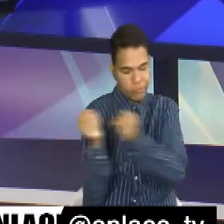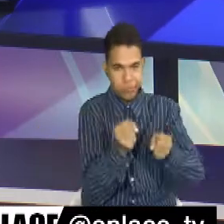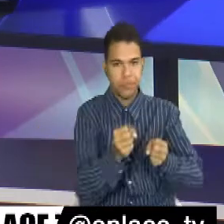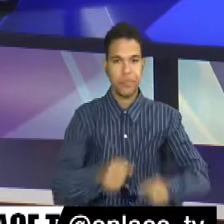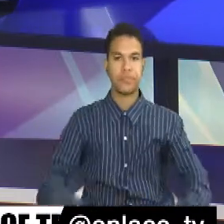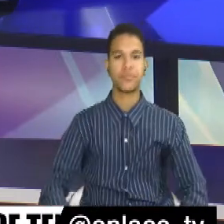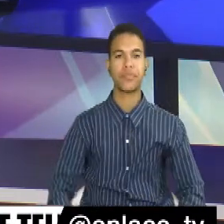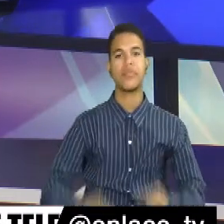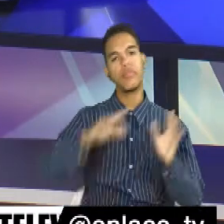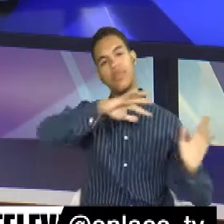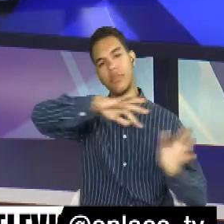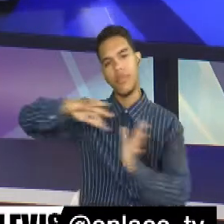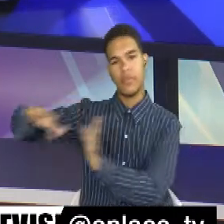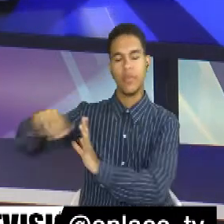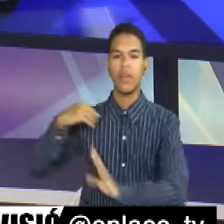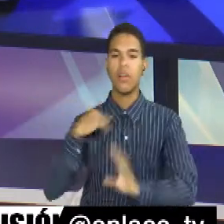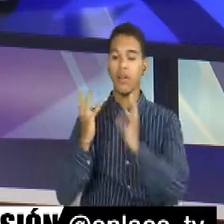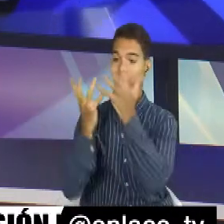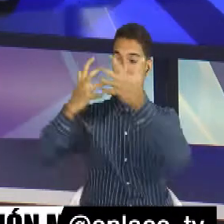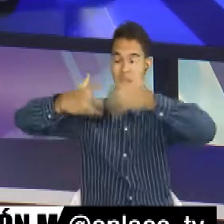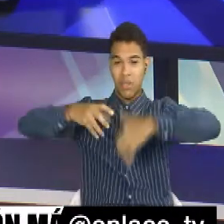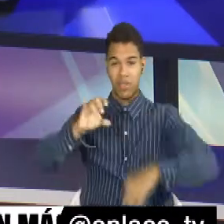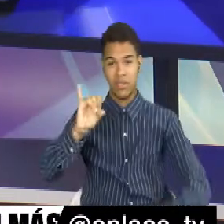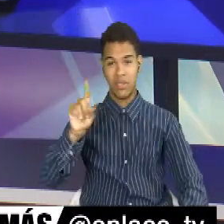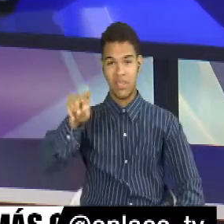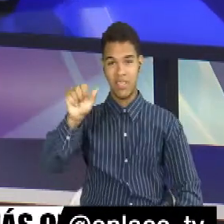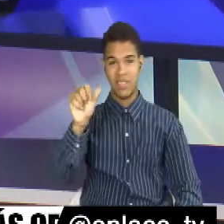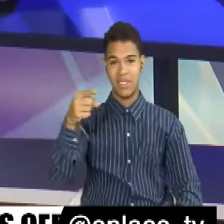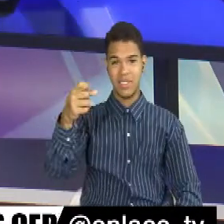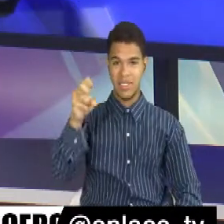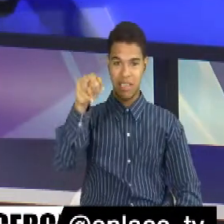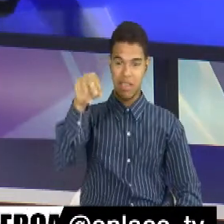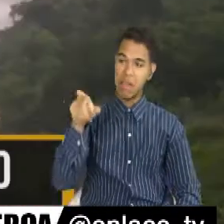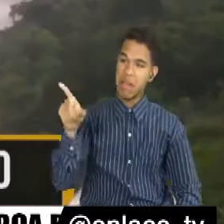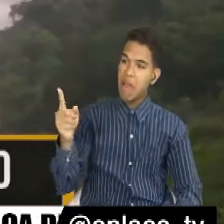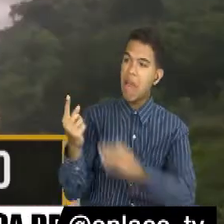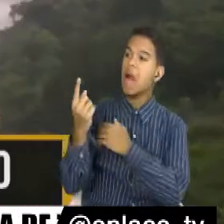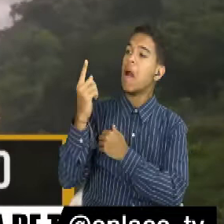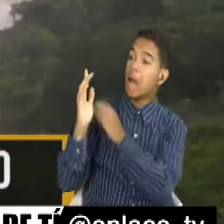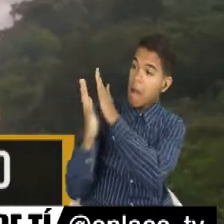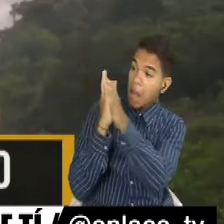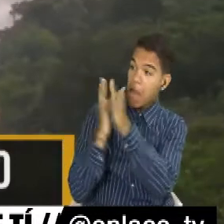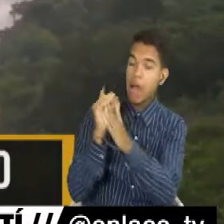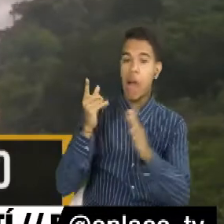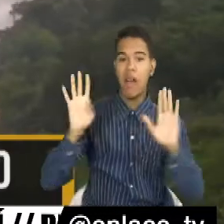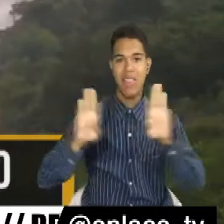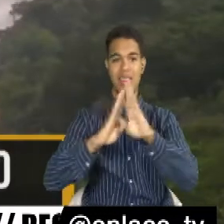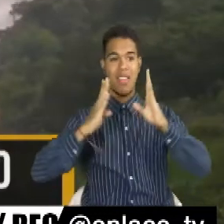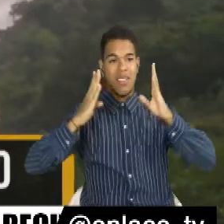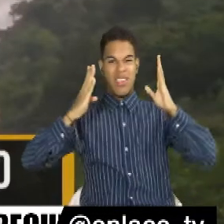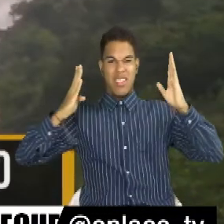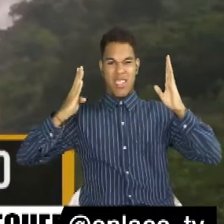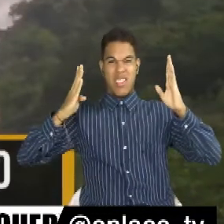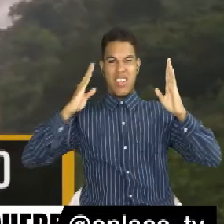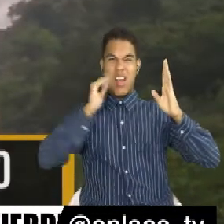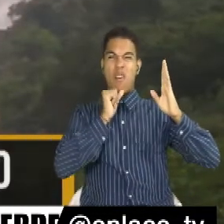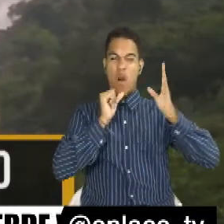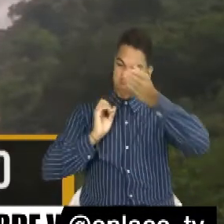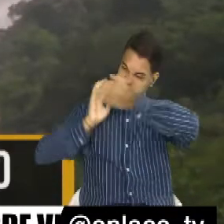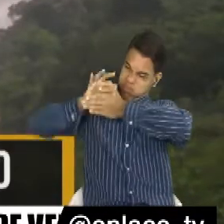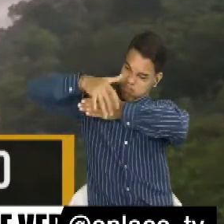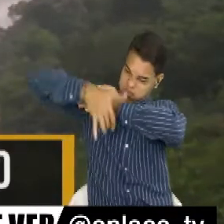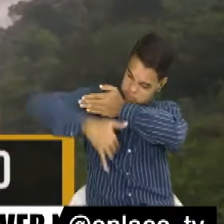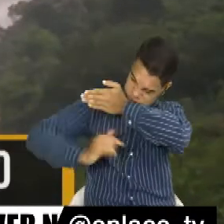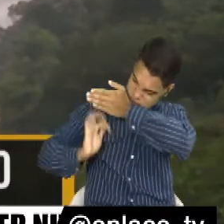En otras noticias, ISAGEN informó que cerrará la compuerta que permanecía abierta en la central hidroeléctrica de Sogamoso. El actual